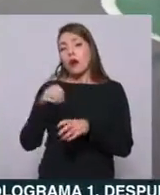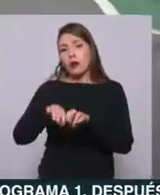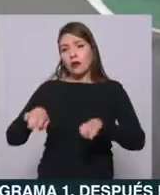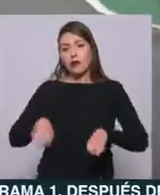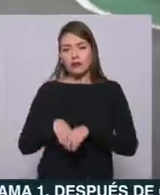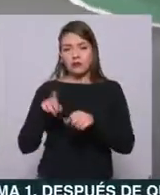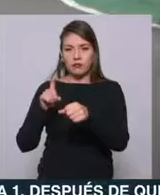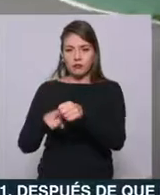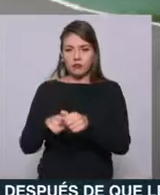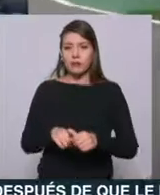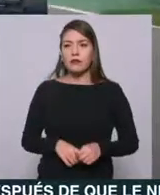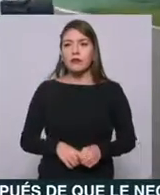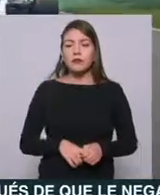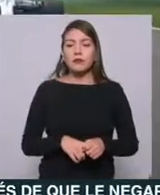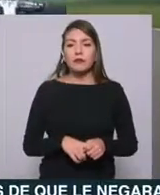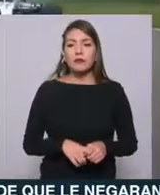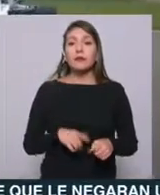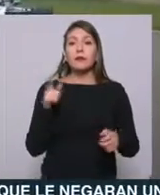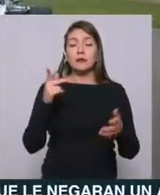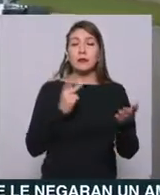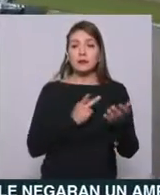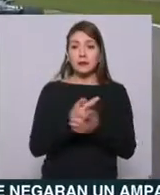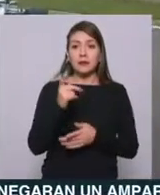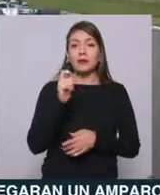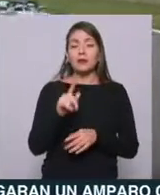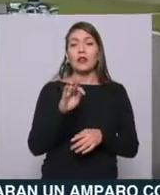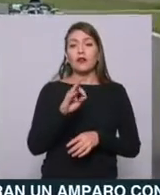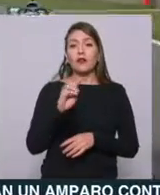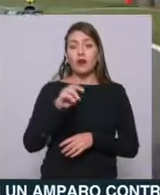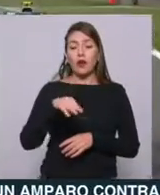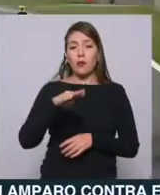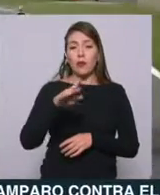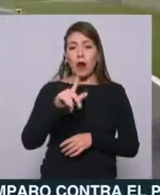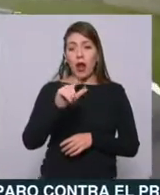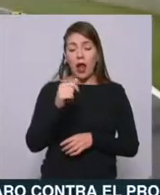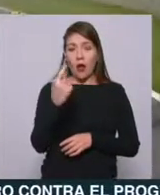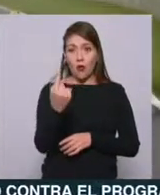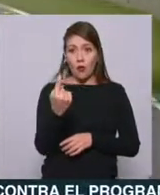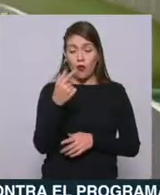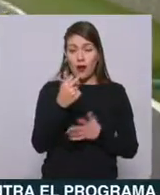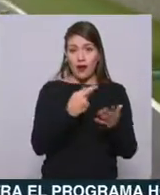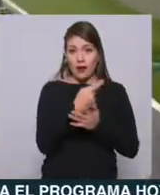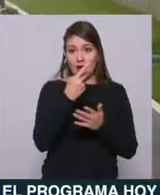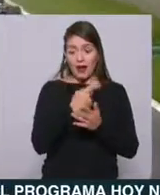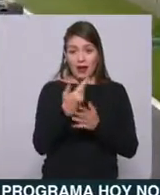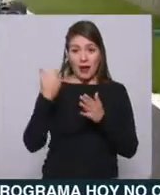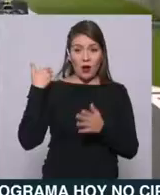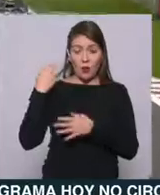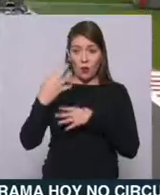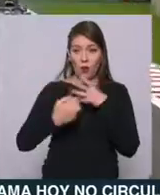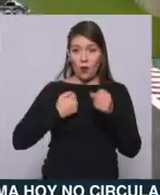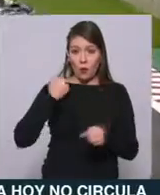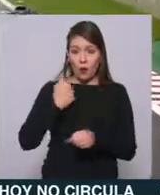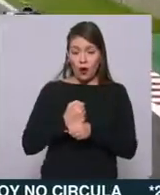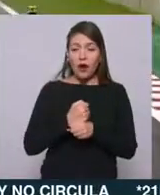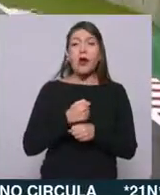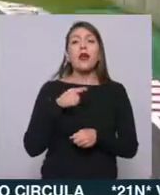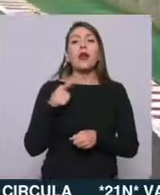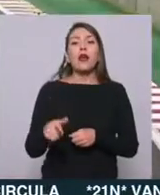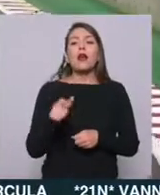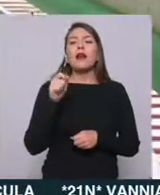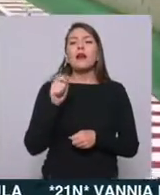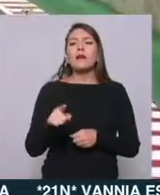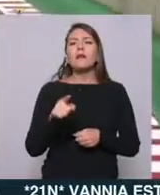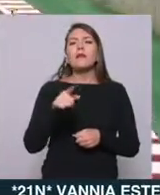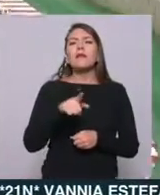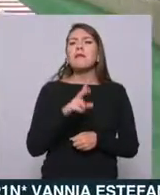El Gran Premio de México, que integra el actual calendario de la Fórmula 1 desde hace 4 años, fue nominado al Premio de Líderes del Deporte 2019 en la categoría